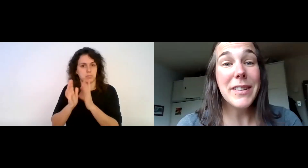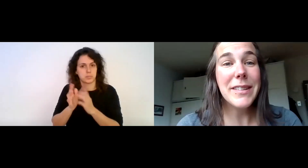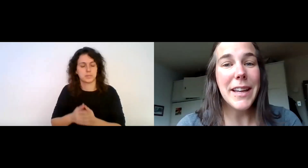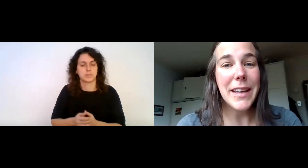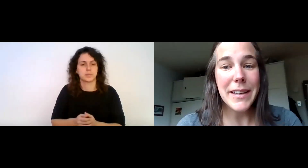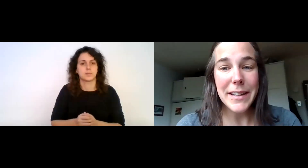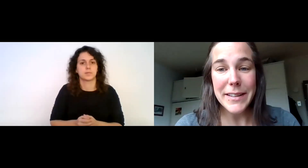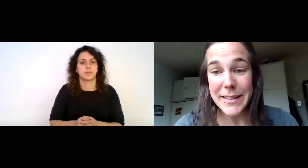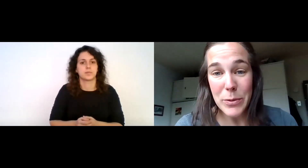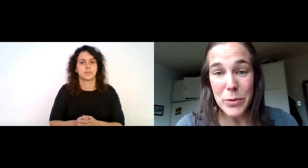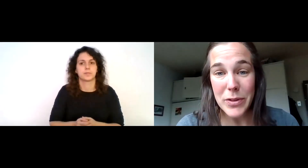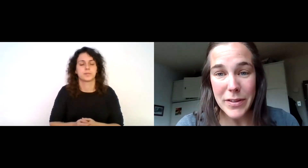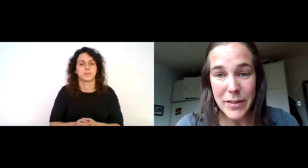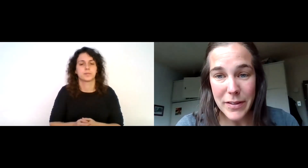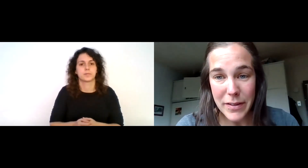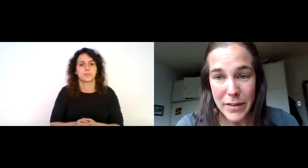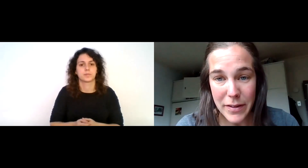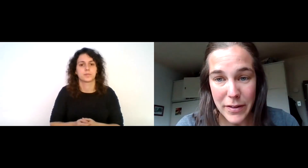entonces según